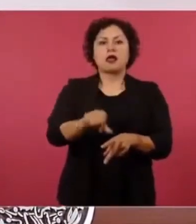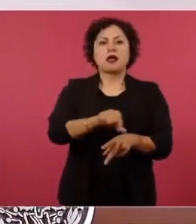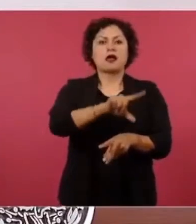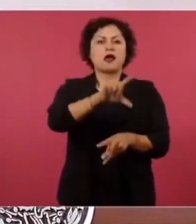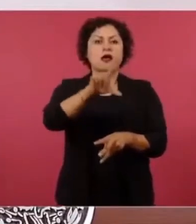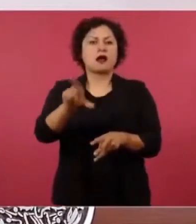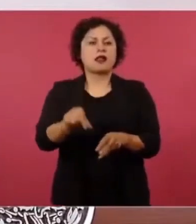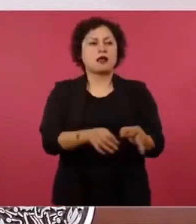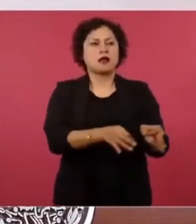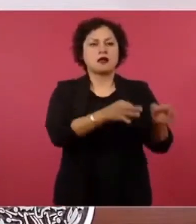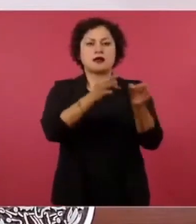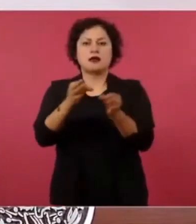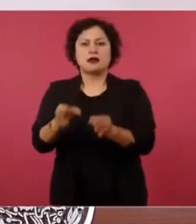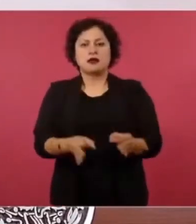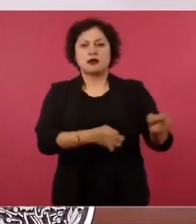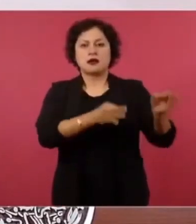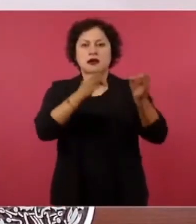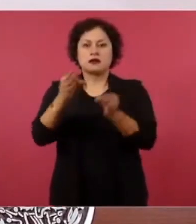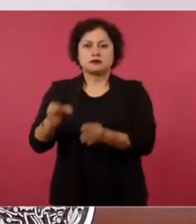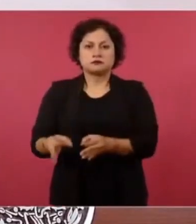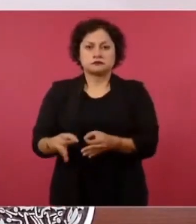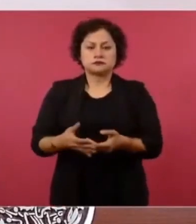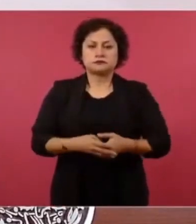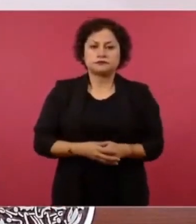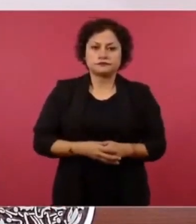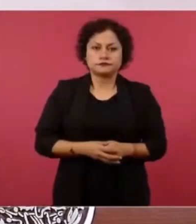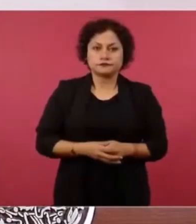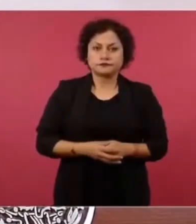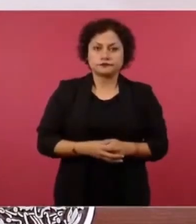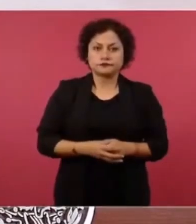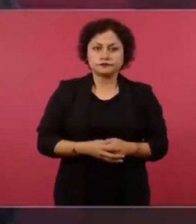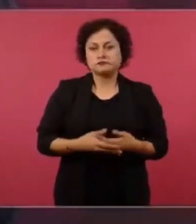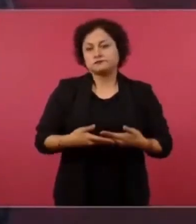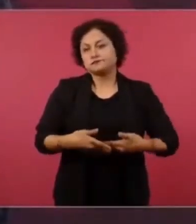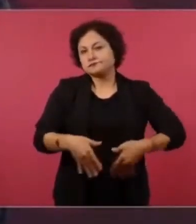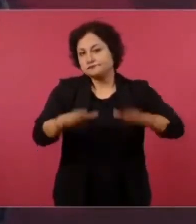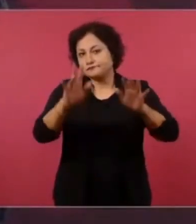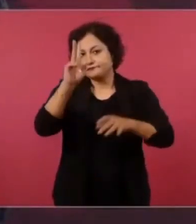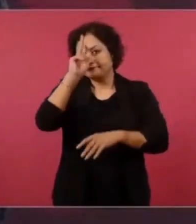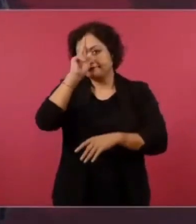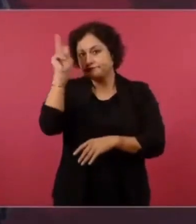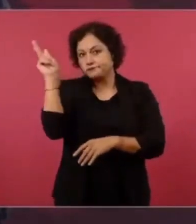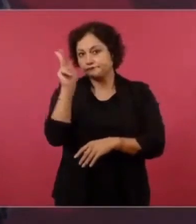y más que tenían la esperanza